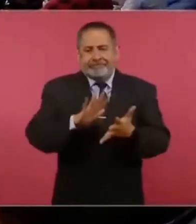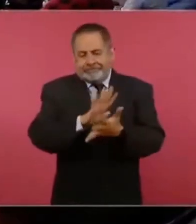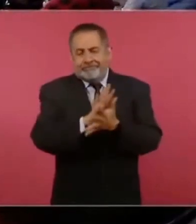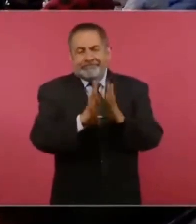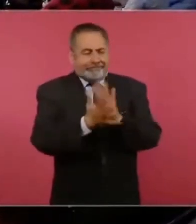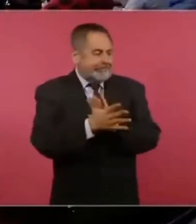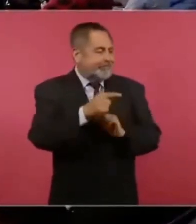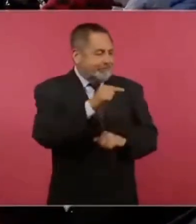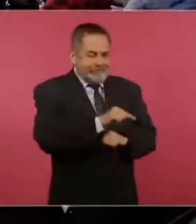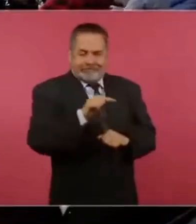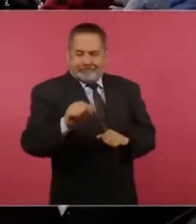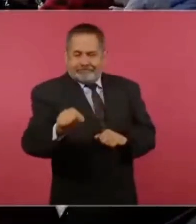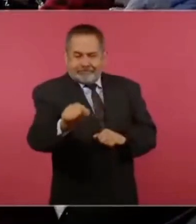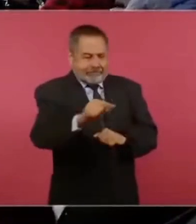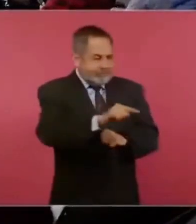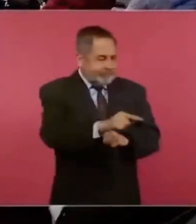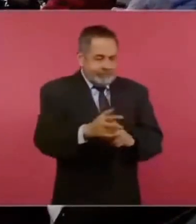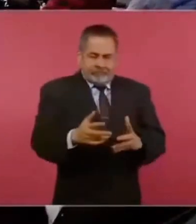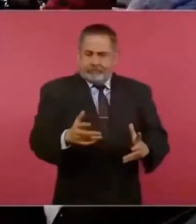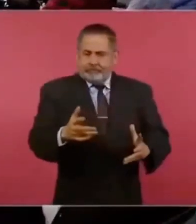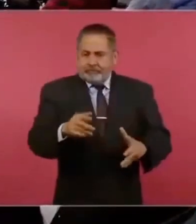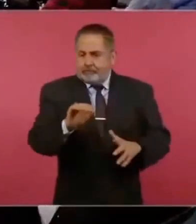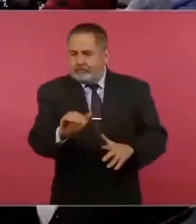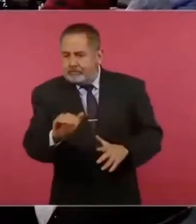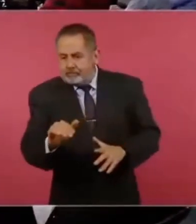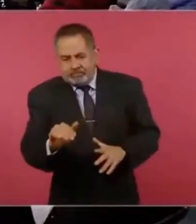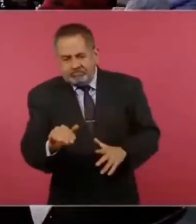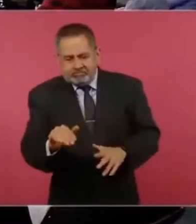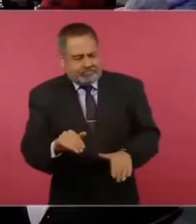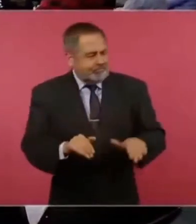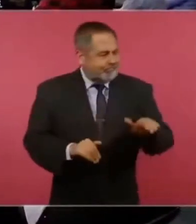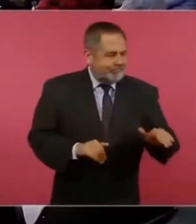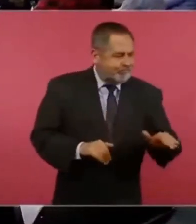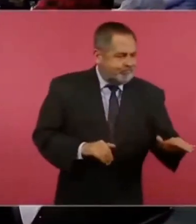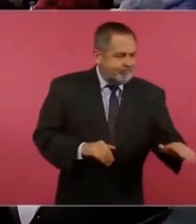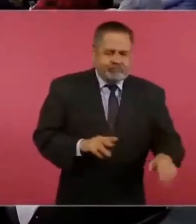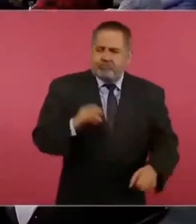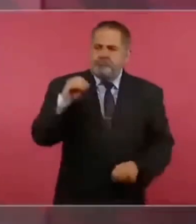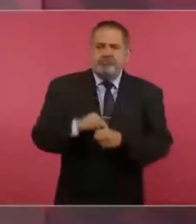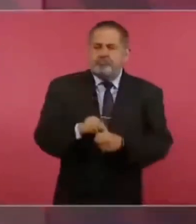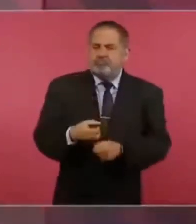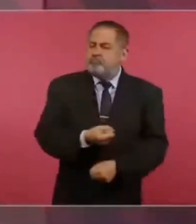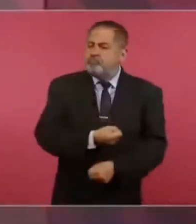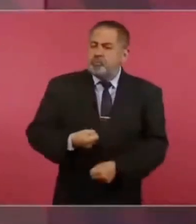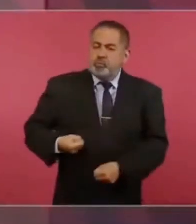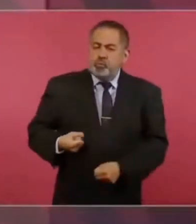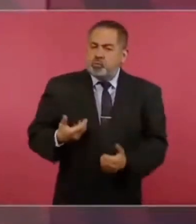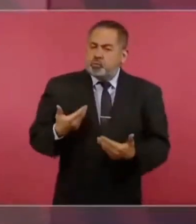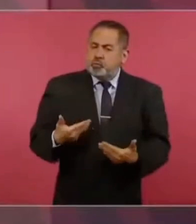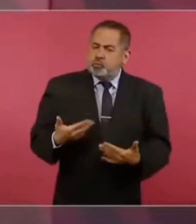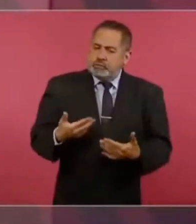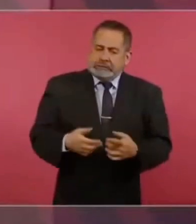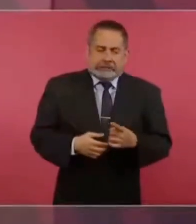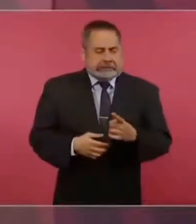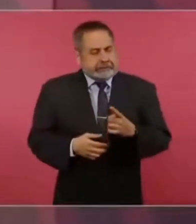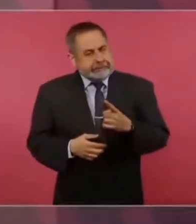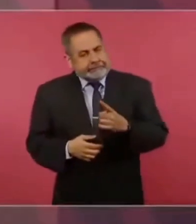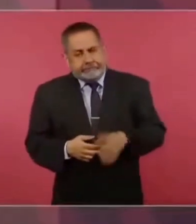complicidades y de manera deliberada